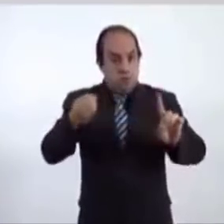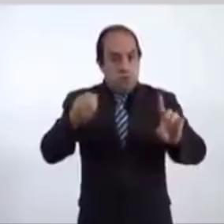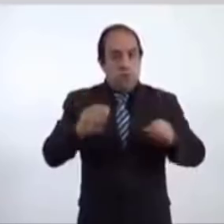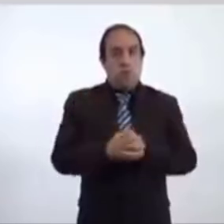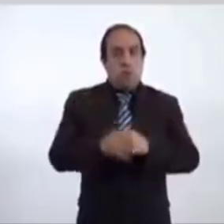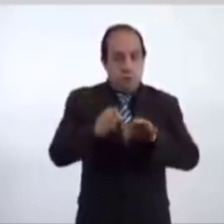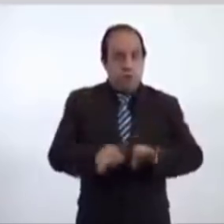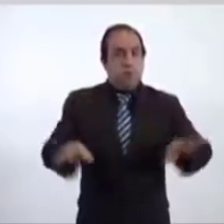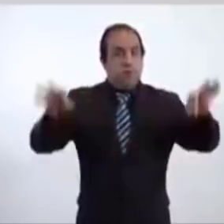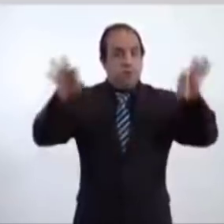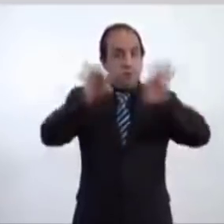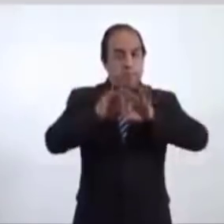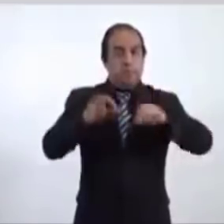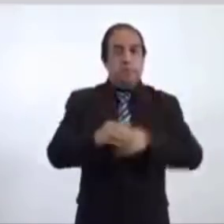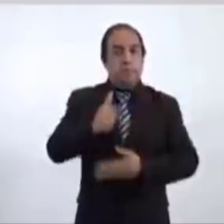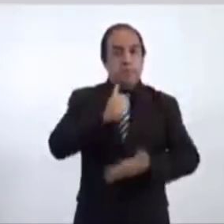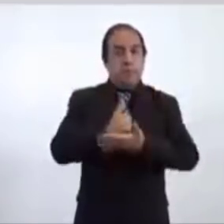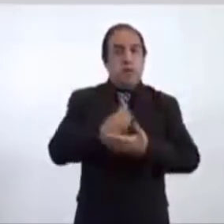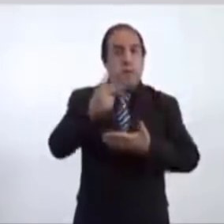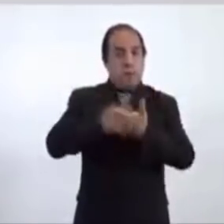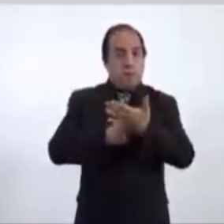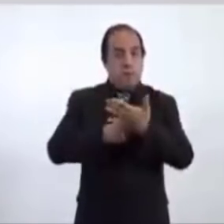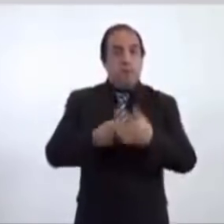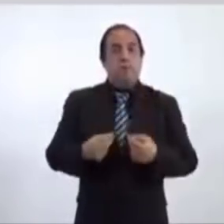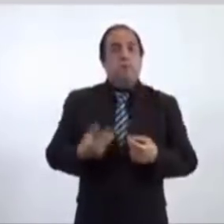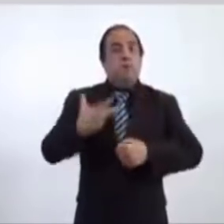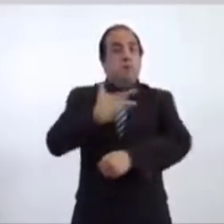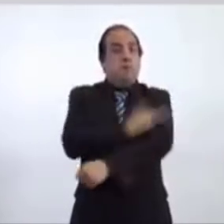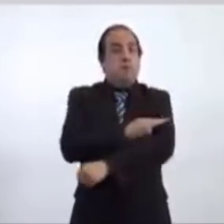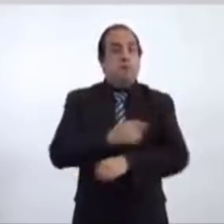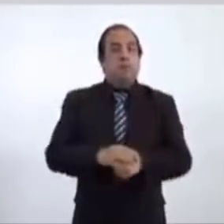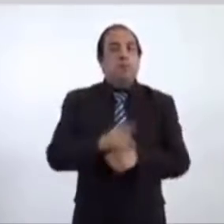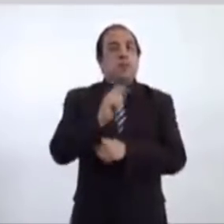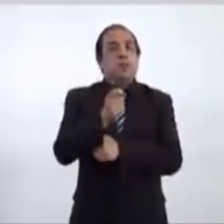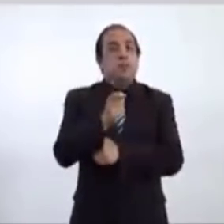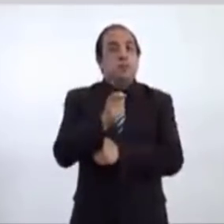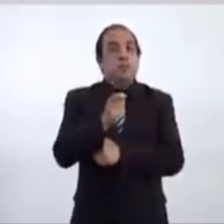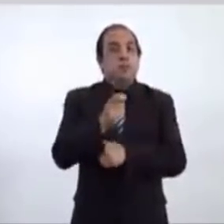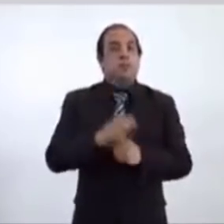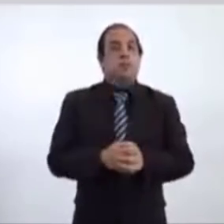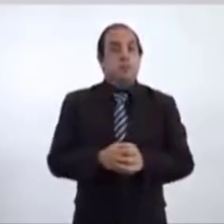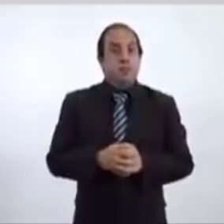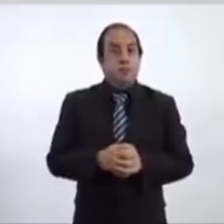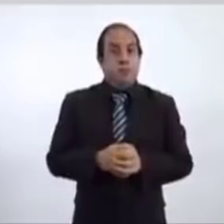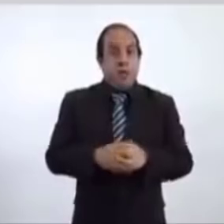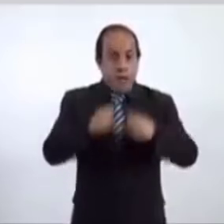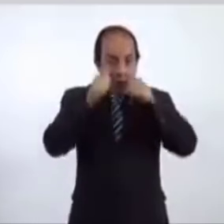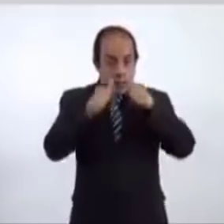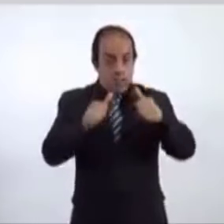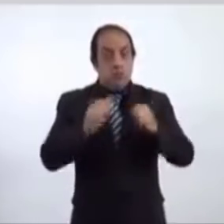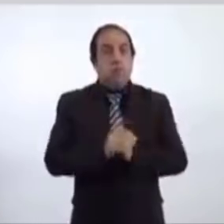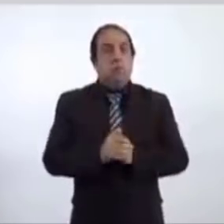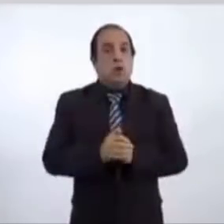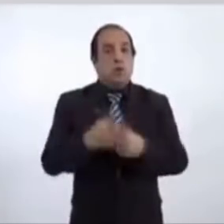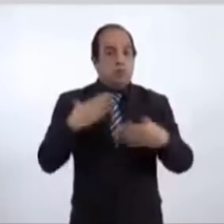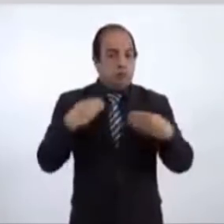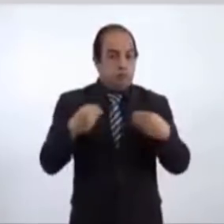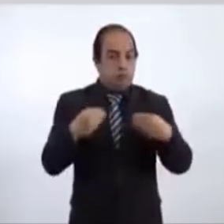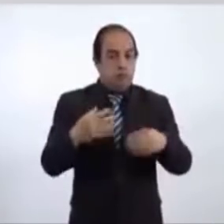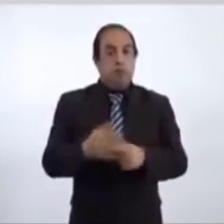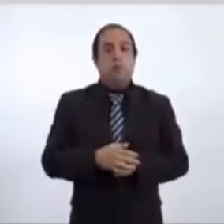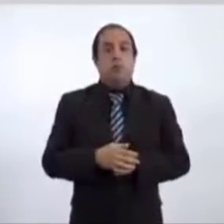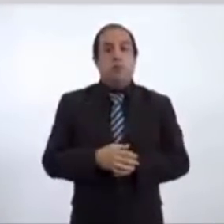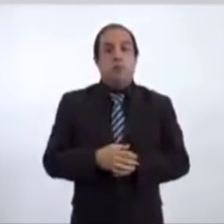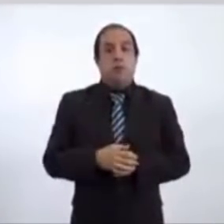muy importante en la ciudad del programa de vacunación, que consiste como en la atención de la pandemia, en la coordinación de todas